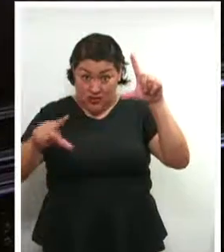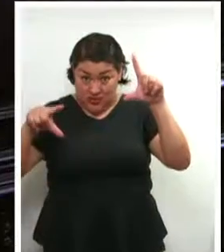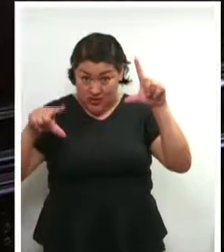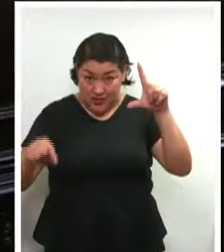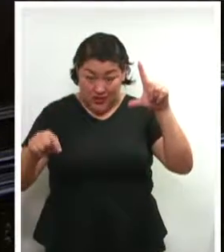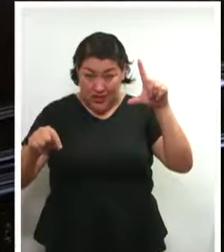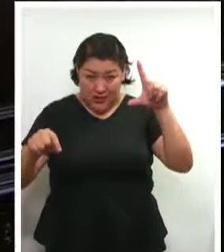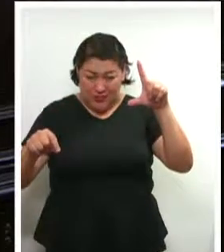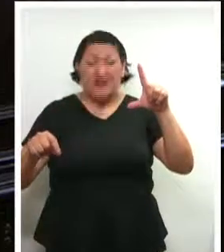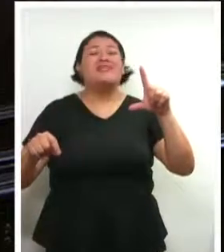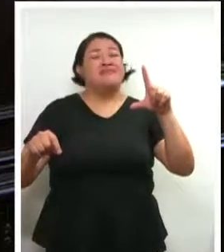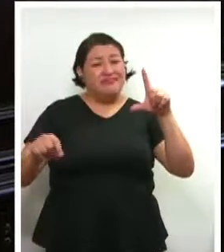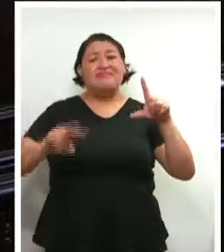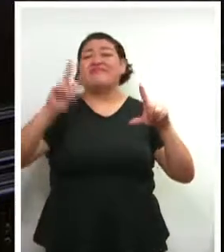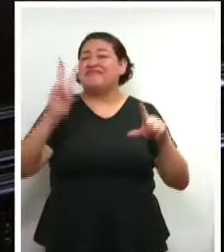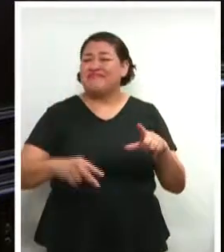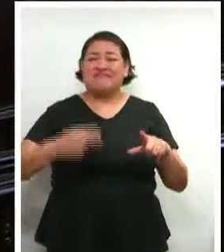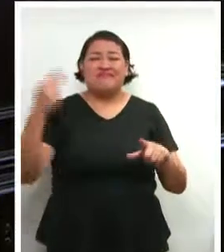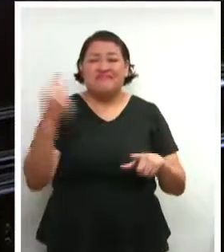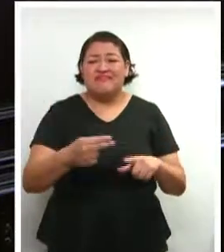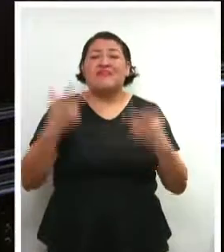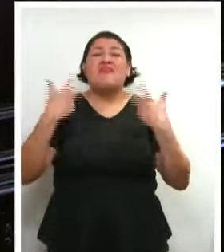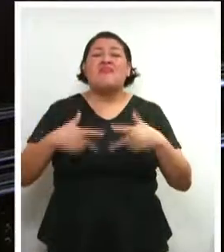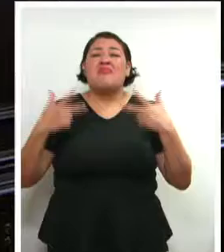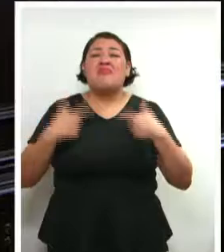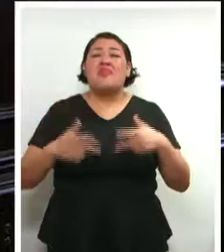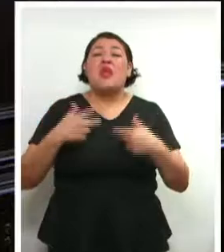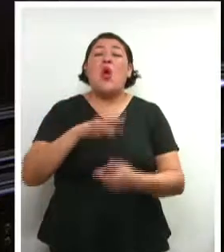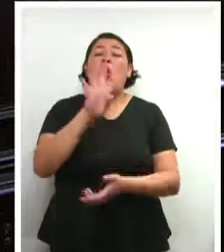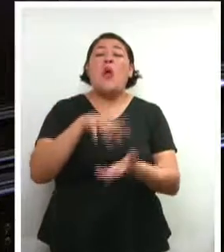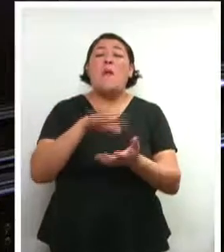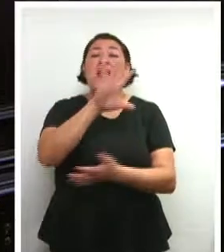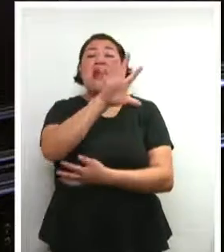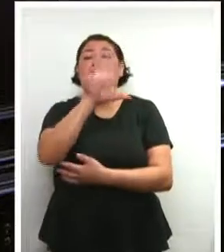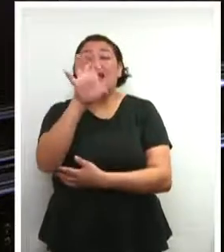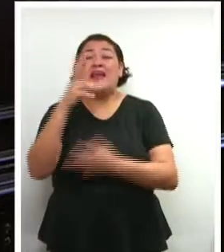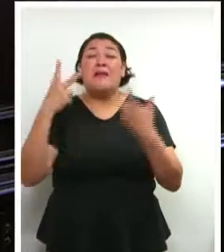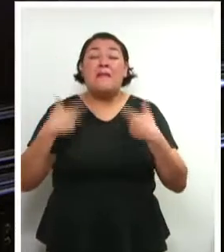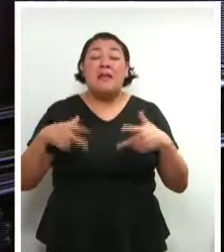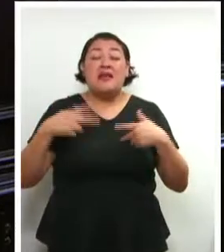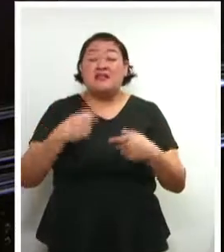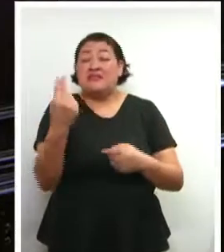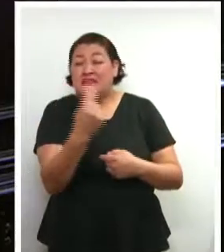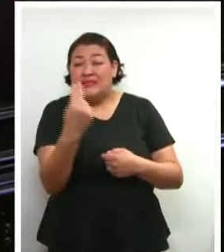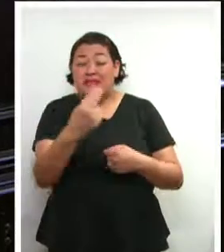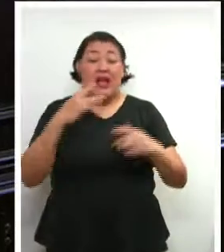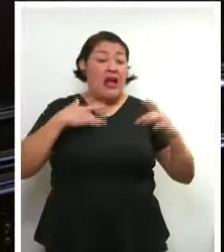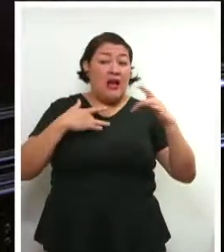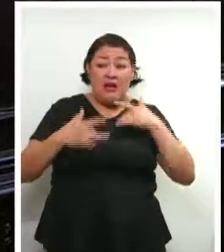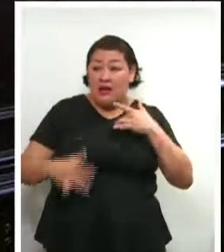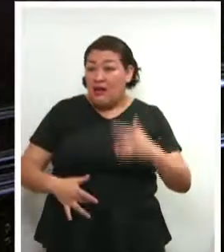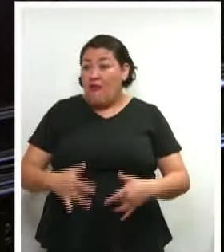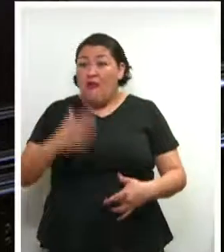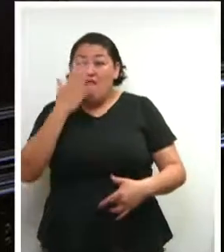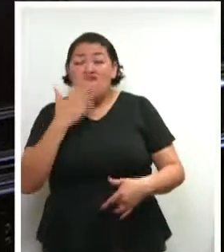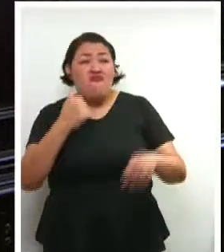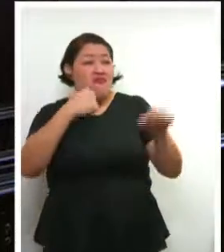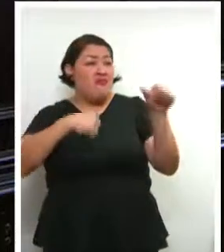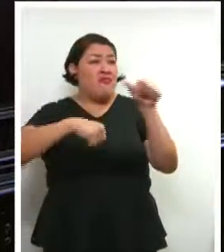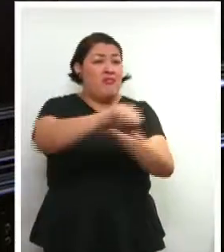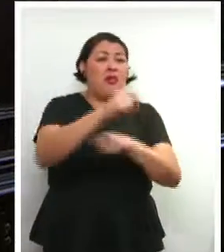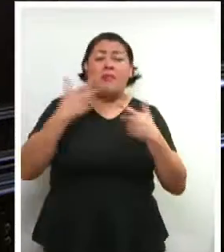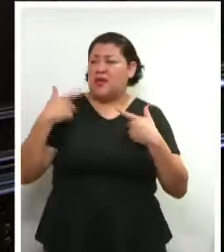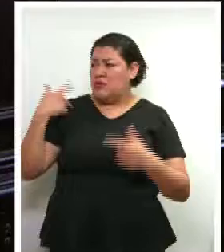han causado necesidad de trasplantes más de 4,500 personas aproximadamente, y la escasez de los mismos, por el otro, debido a la falta de